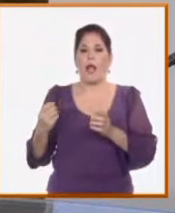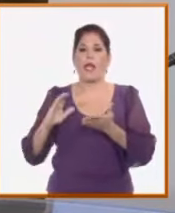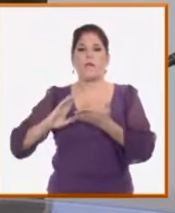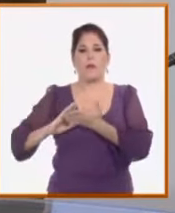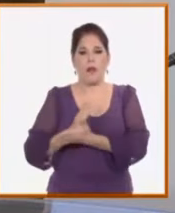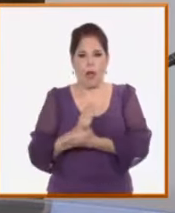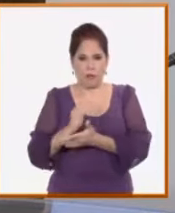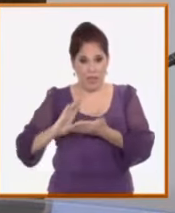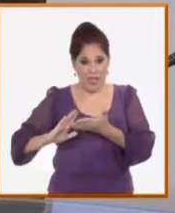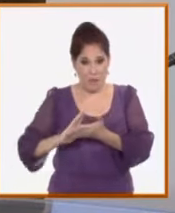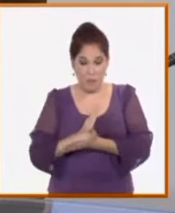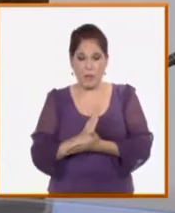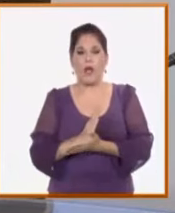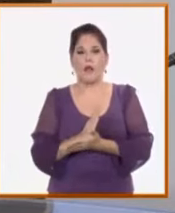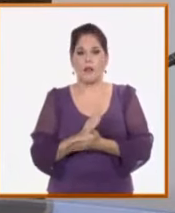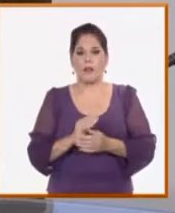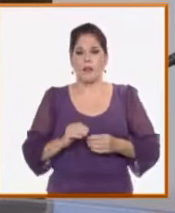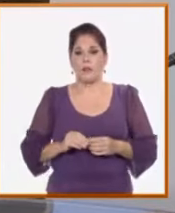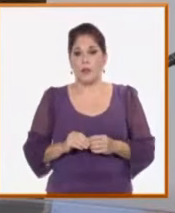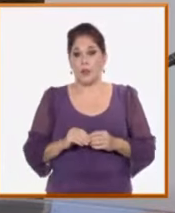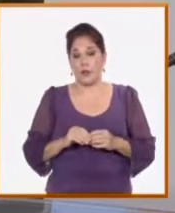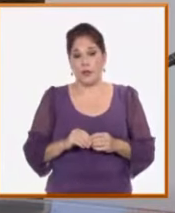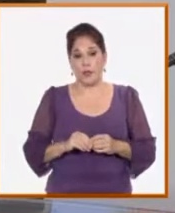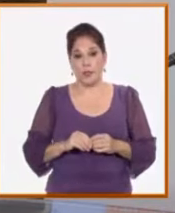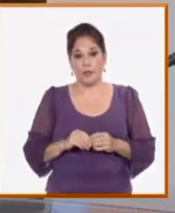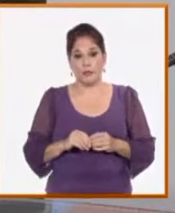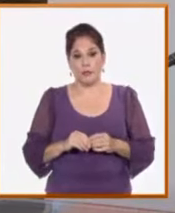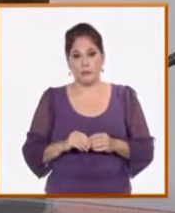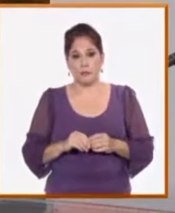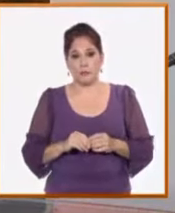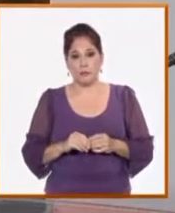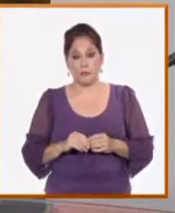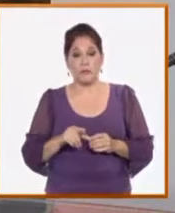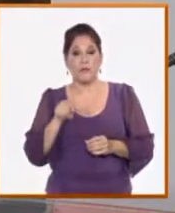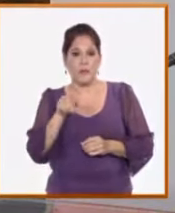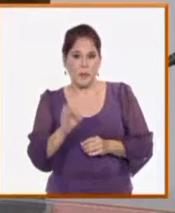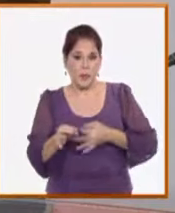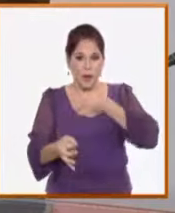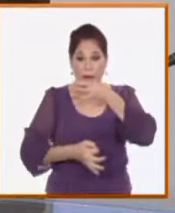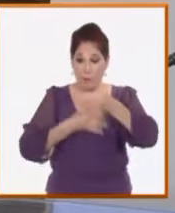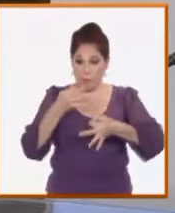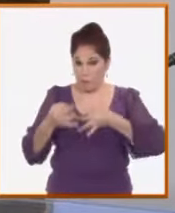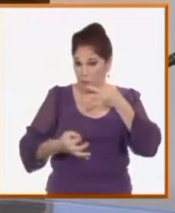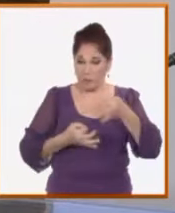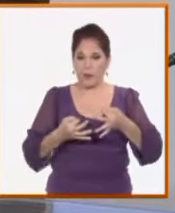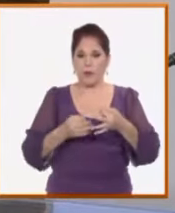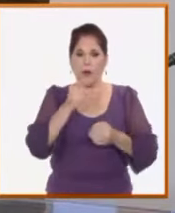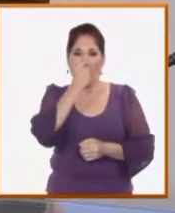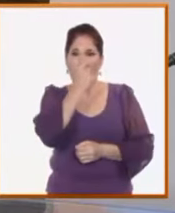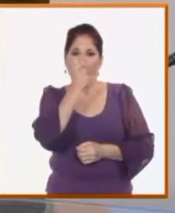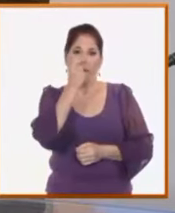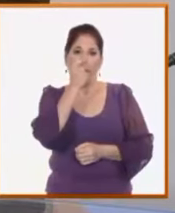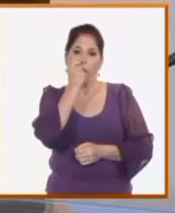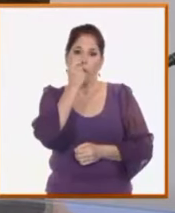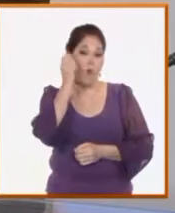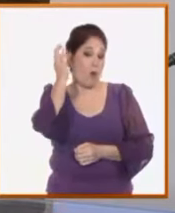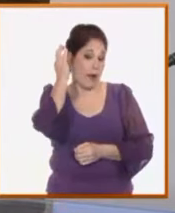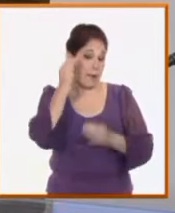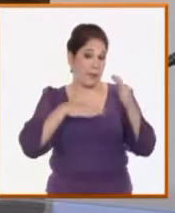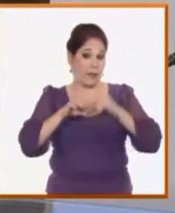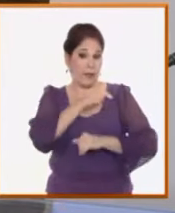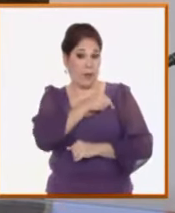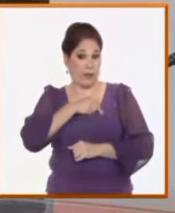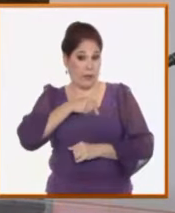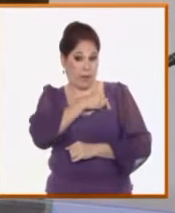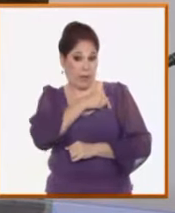resueltamente este flagelo no quería terminar Randy sin expresarte que los hombres y mujeres del Ministerio del